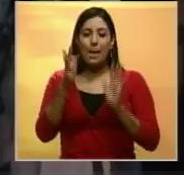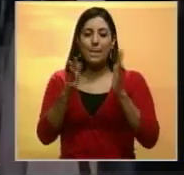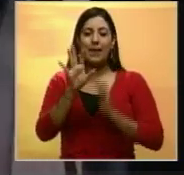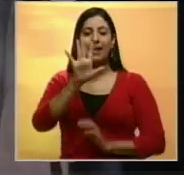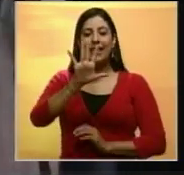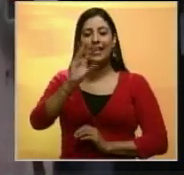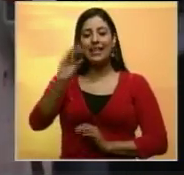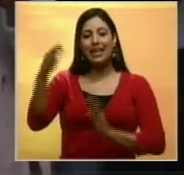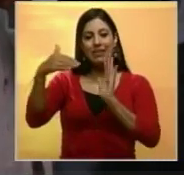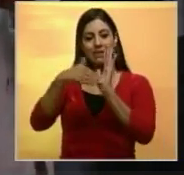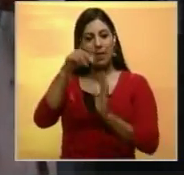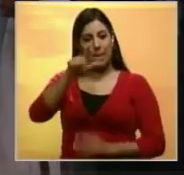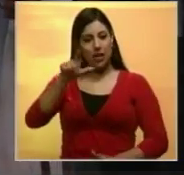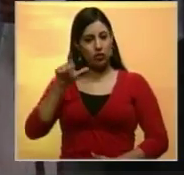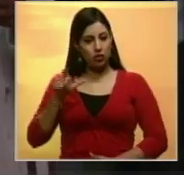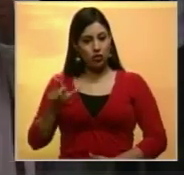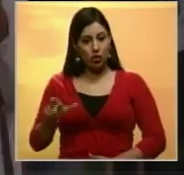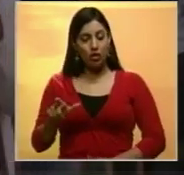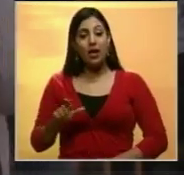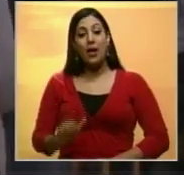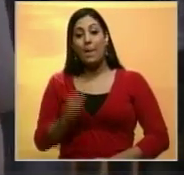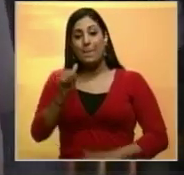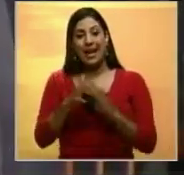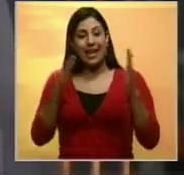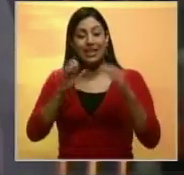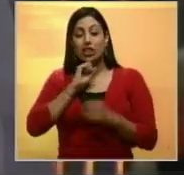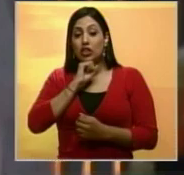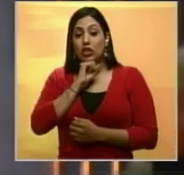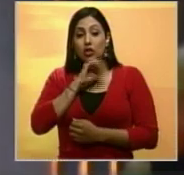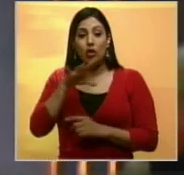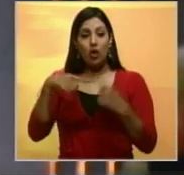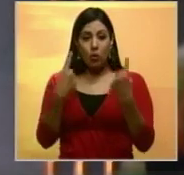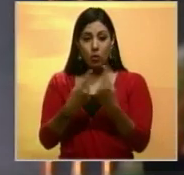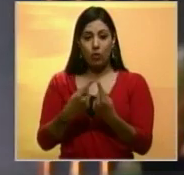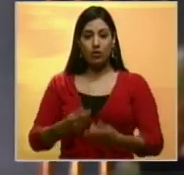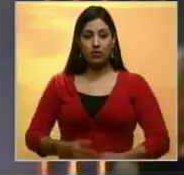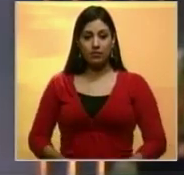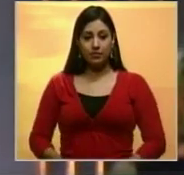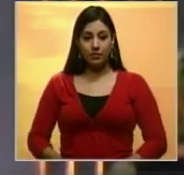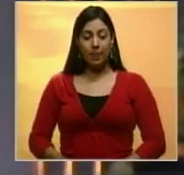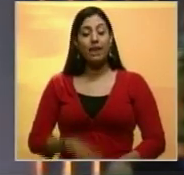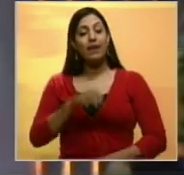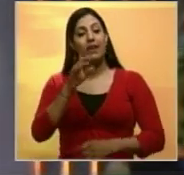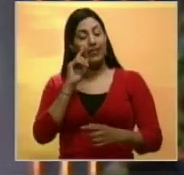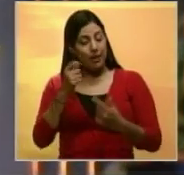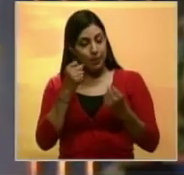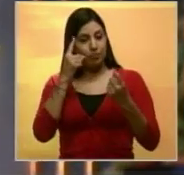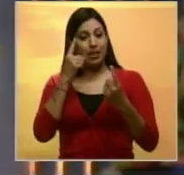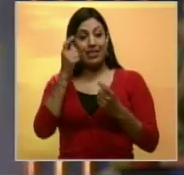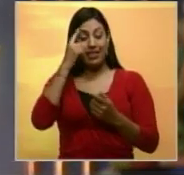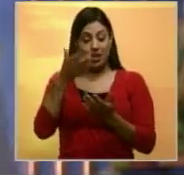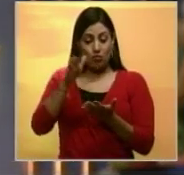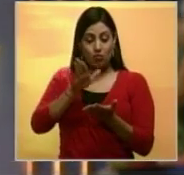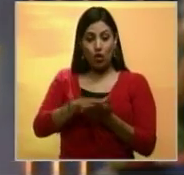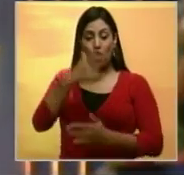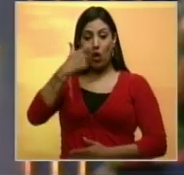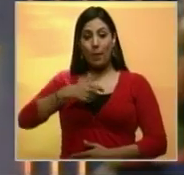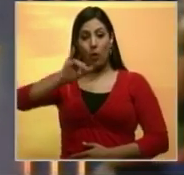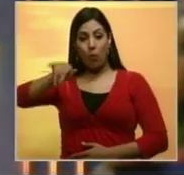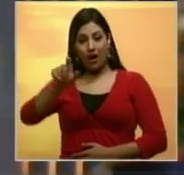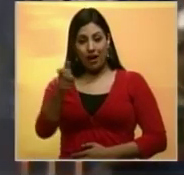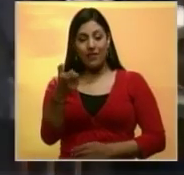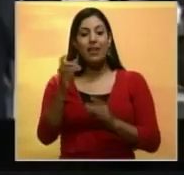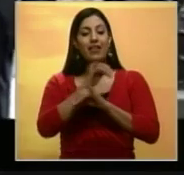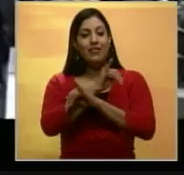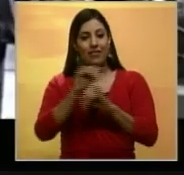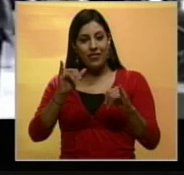unas 500.000 personas, la más grande de la historia de este recinto. Paradójicamente, el día en que murió el popular artista,